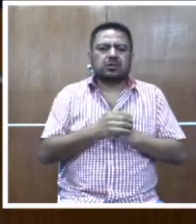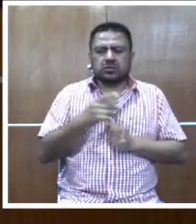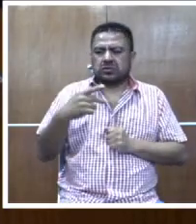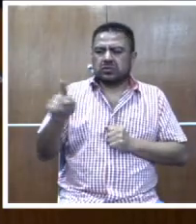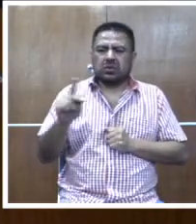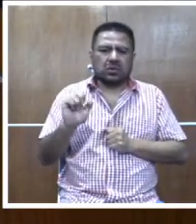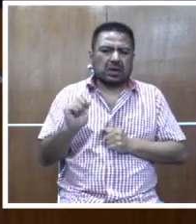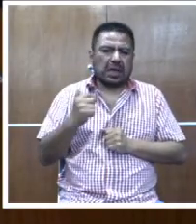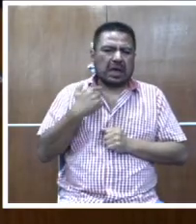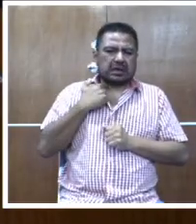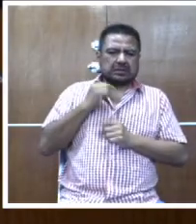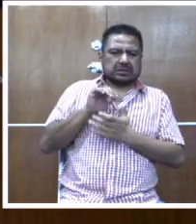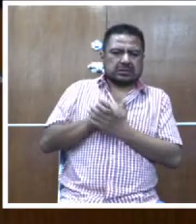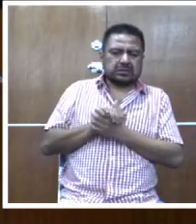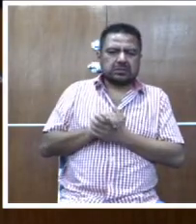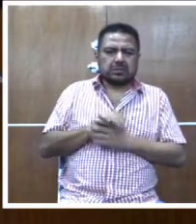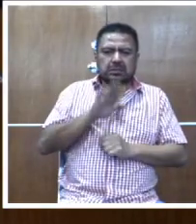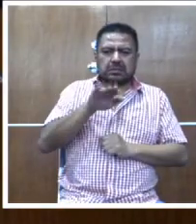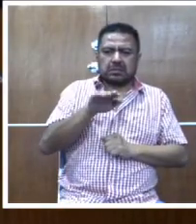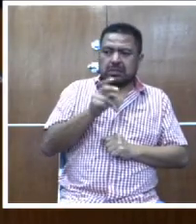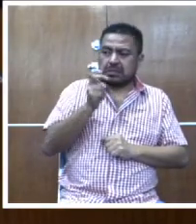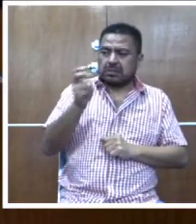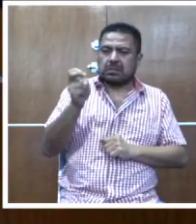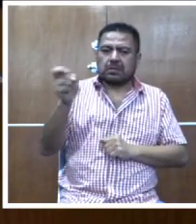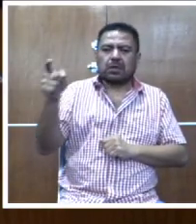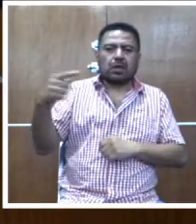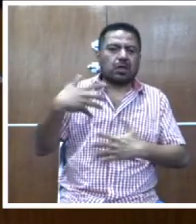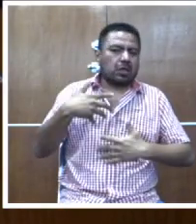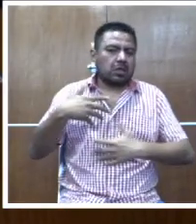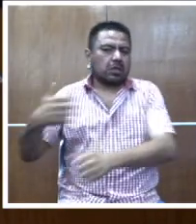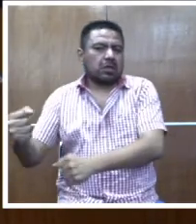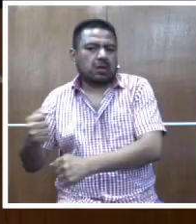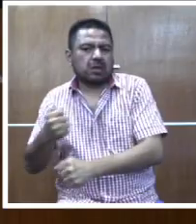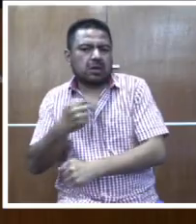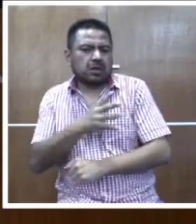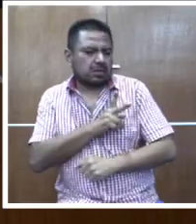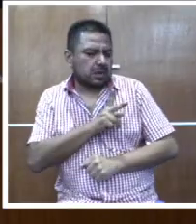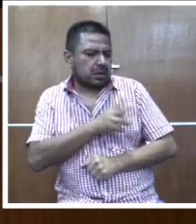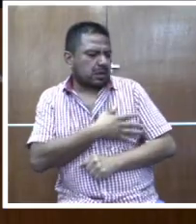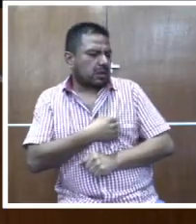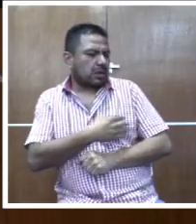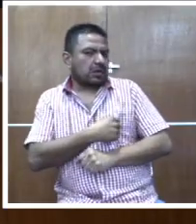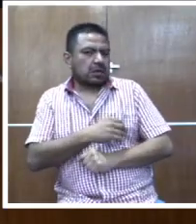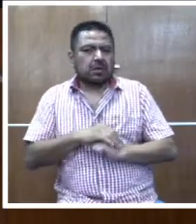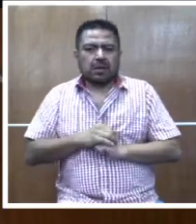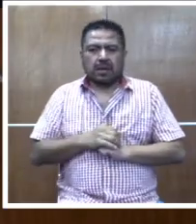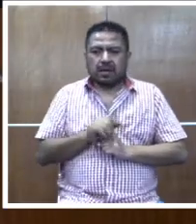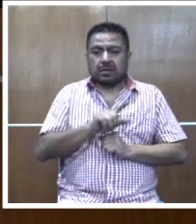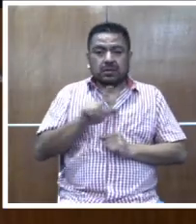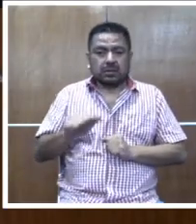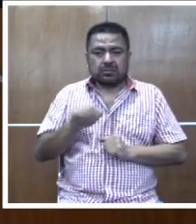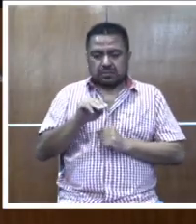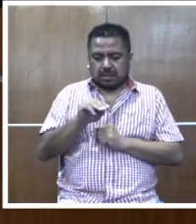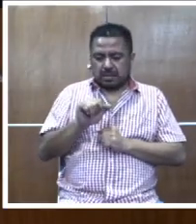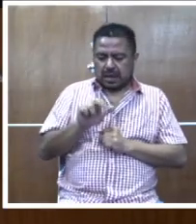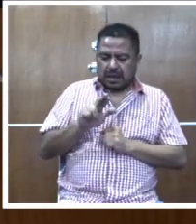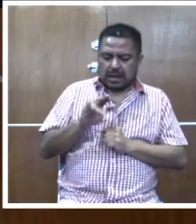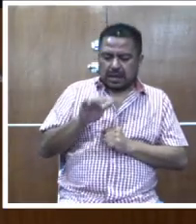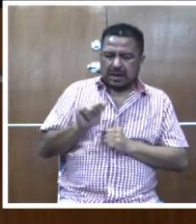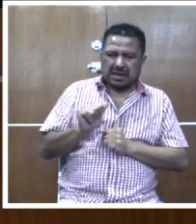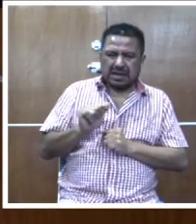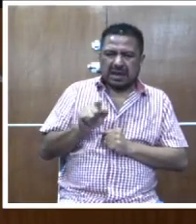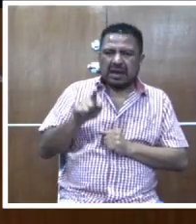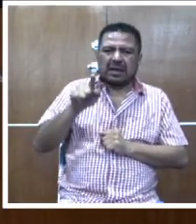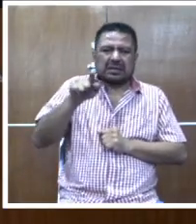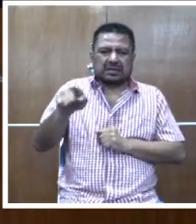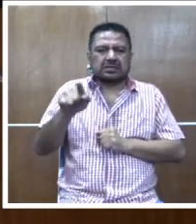expareja la acusó de sustracción de menores. Cuando María N. llegó